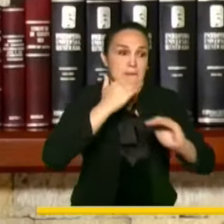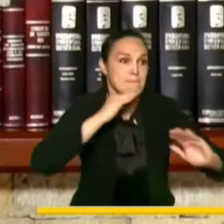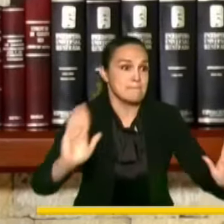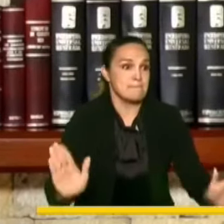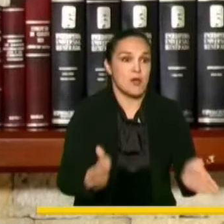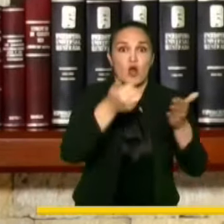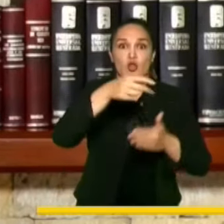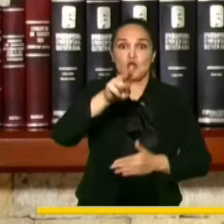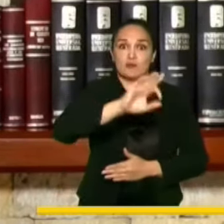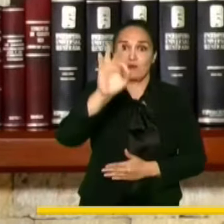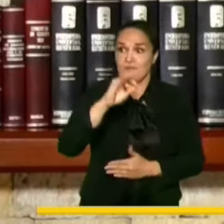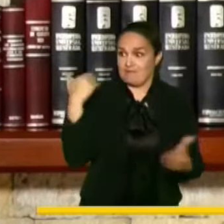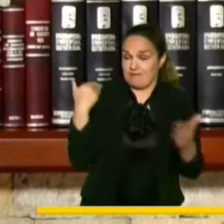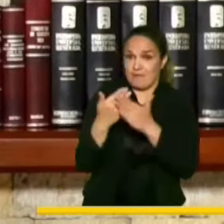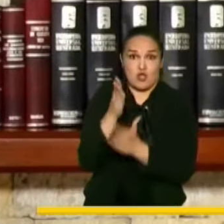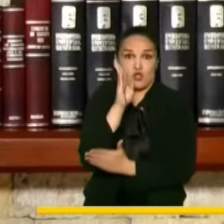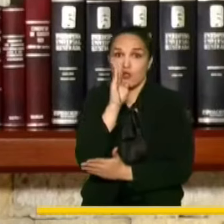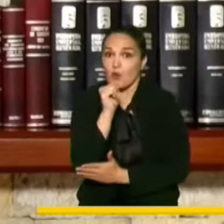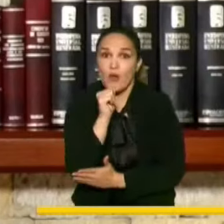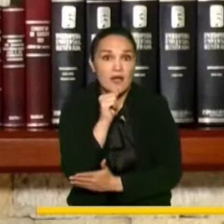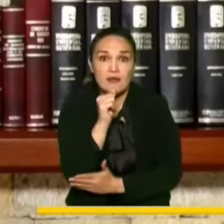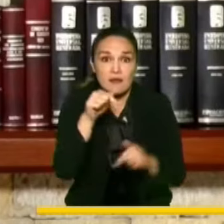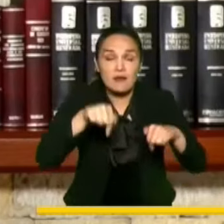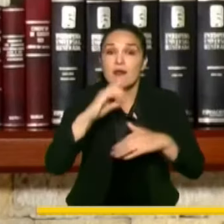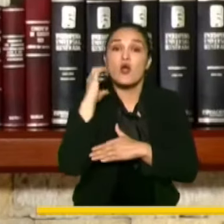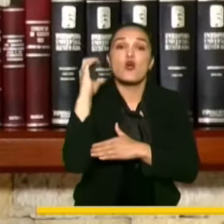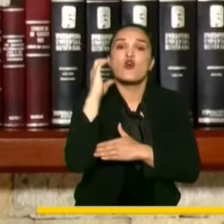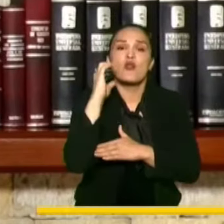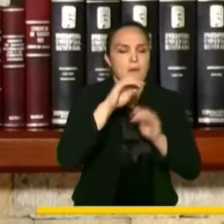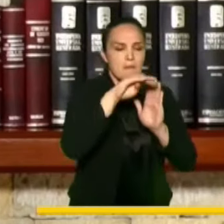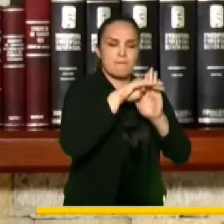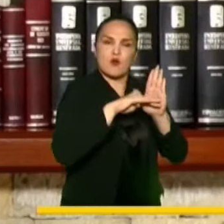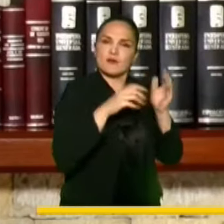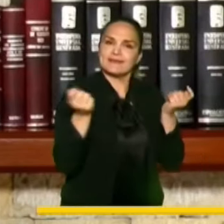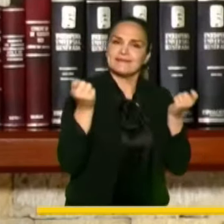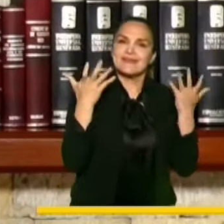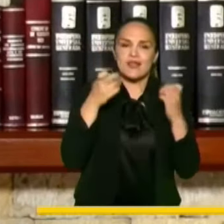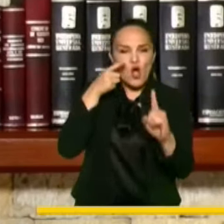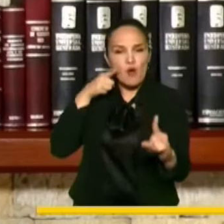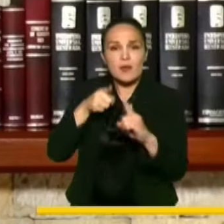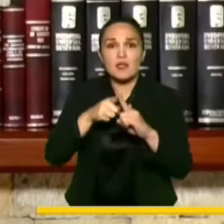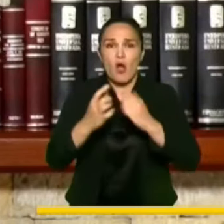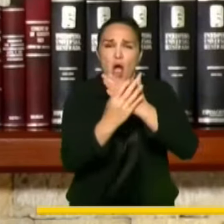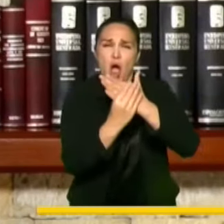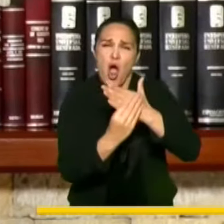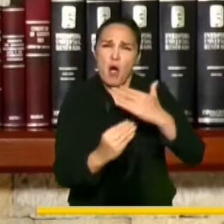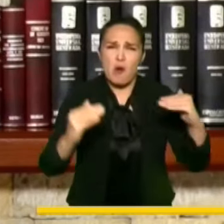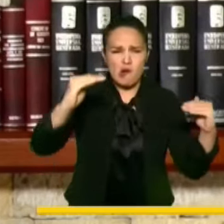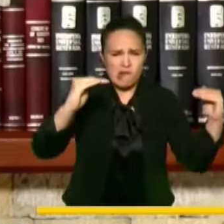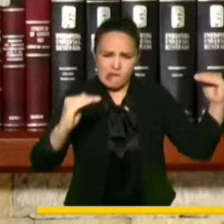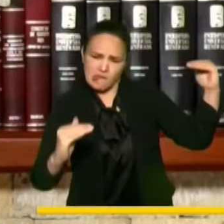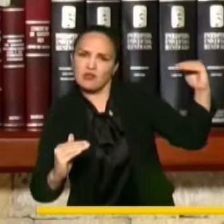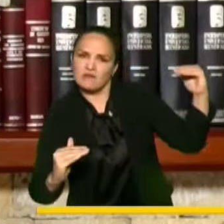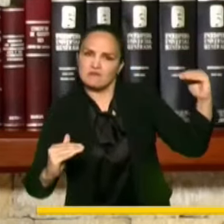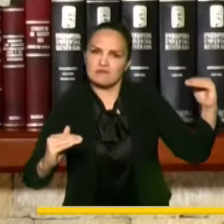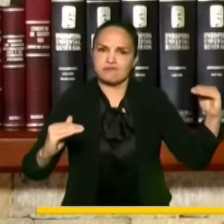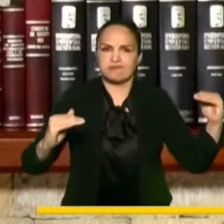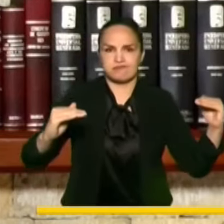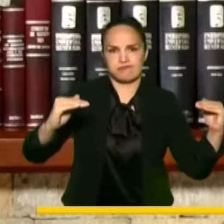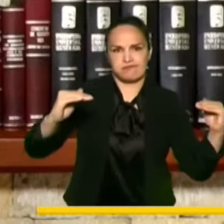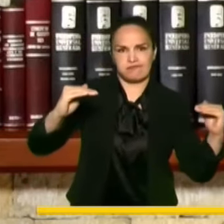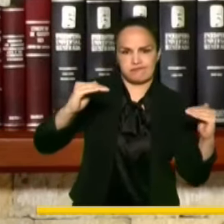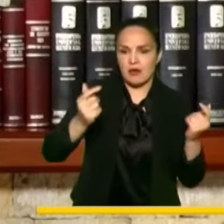y se enmarca en nuestra política de erradicación de la pobreza y de disminución de las desigualdades.